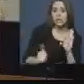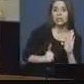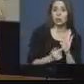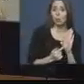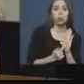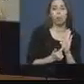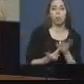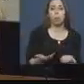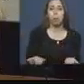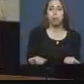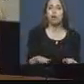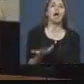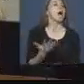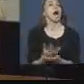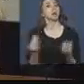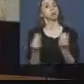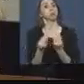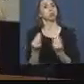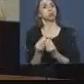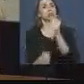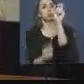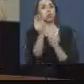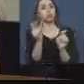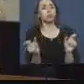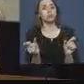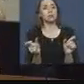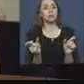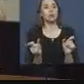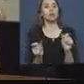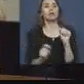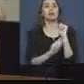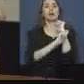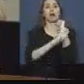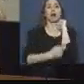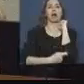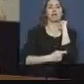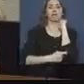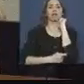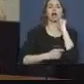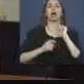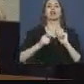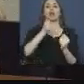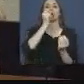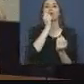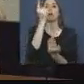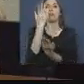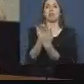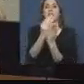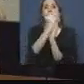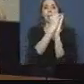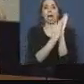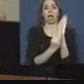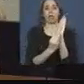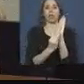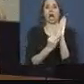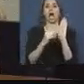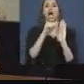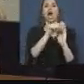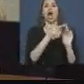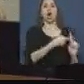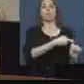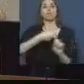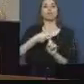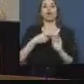esto tenemos cientos de casos donde los juristas en sus libelos ponen esta cita jurídica para